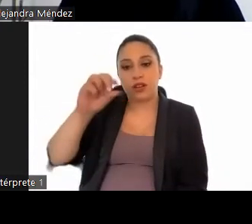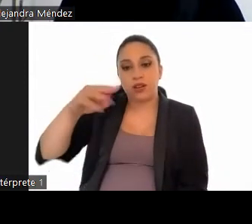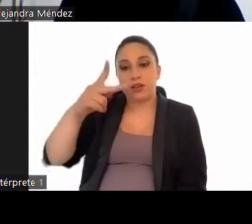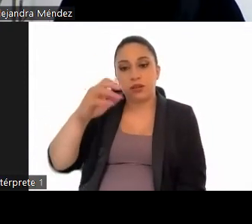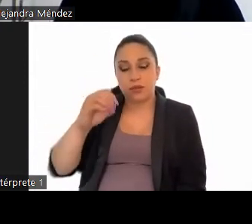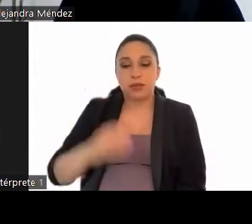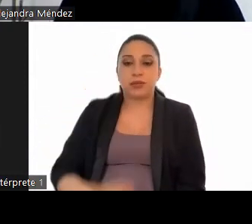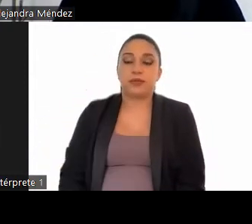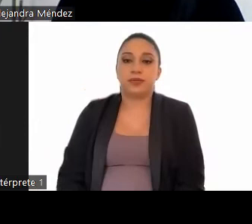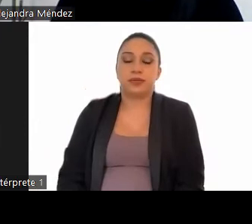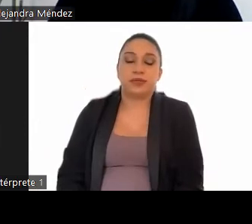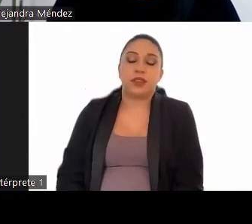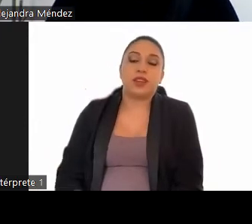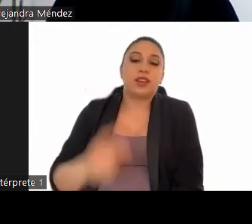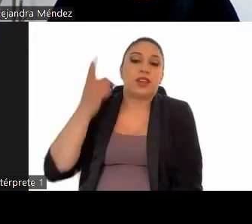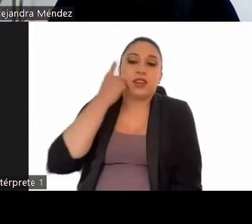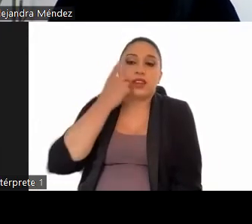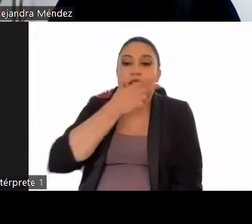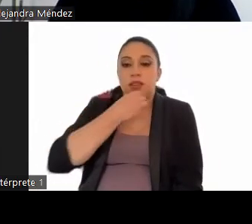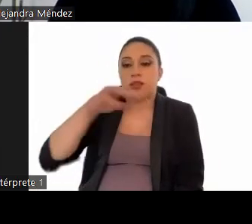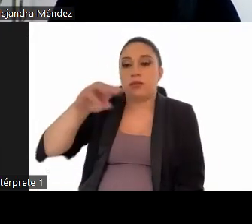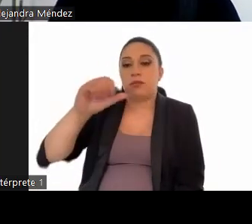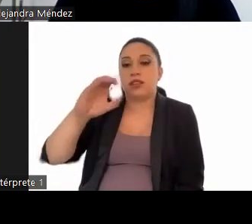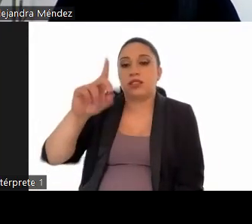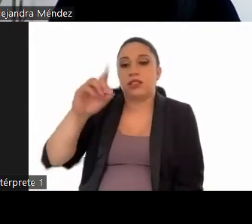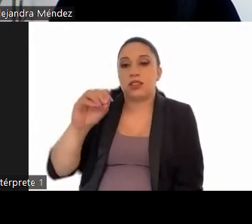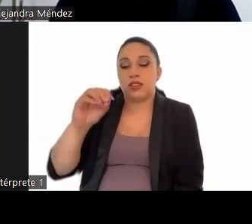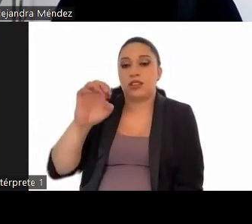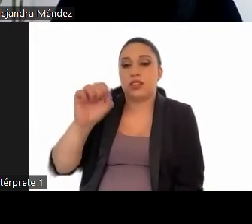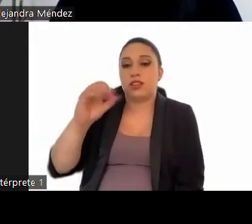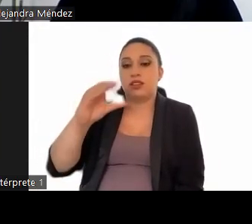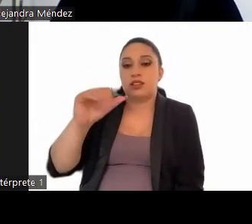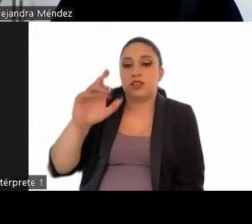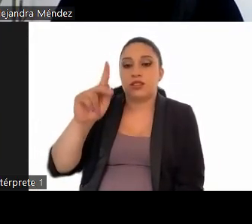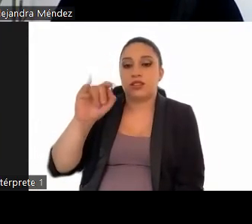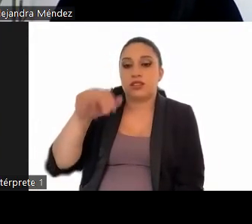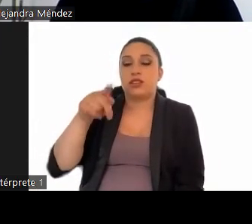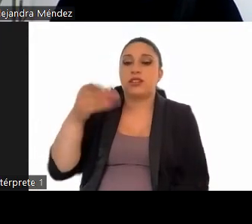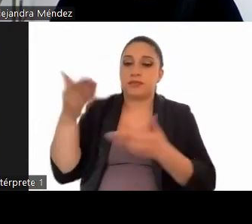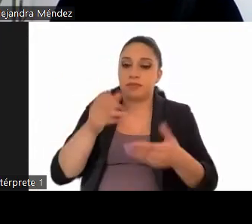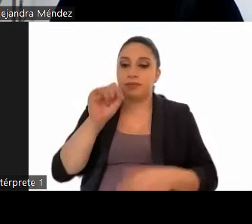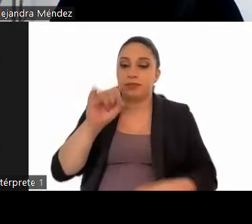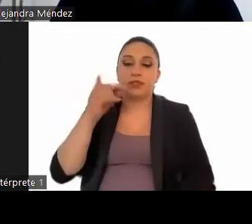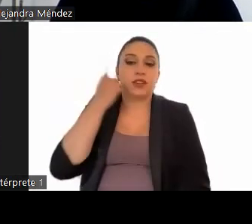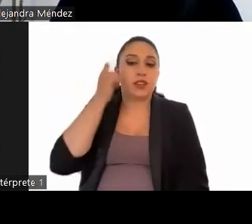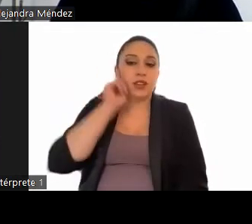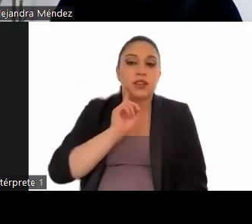Diputado Miguel Ángel Macedo Escartín. Miguel Macedo, presente, diputada. Diputada Miriam Cruz